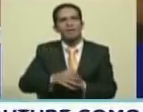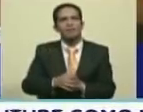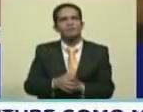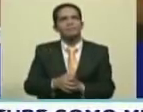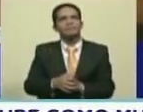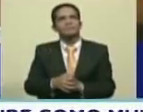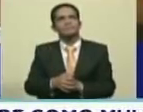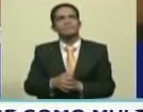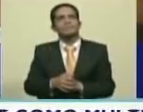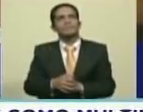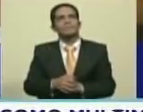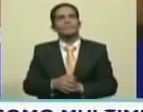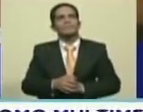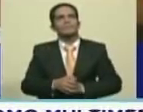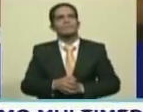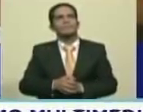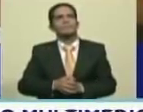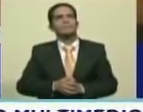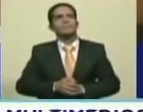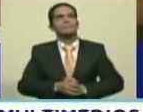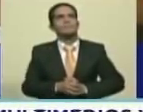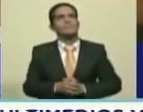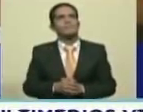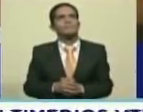de liberación.